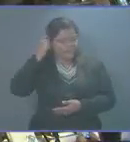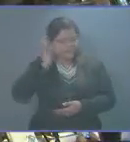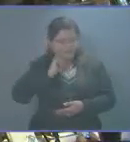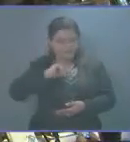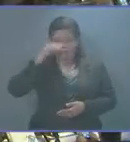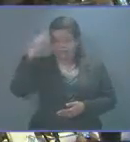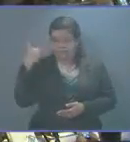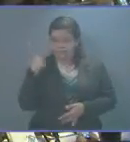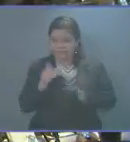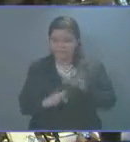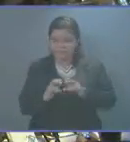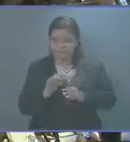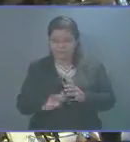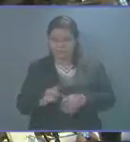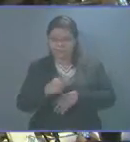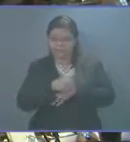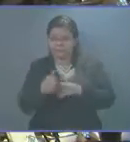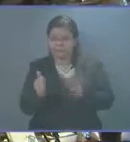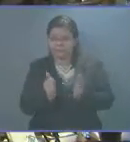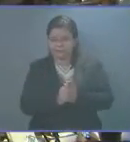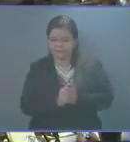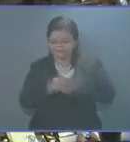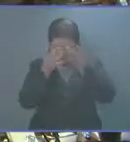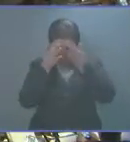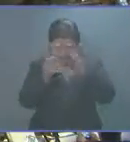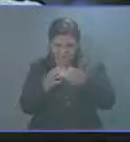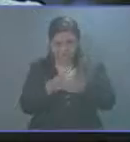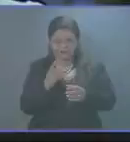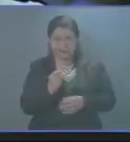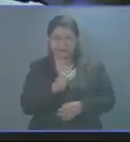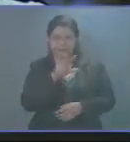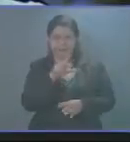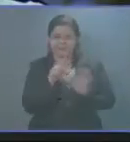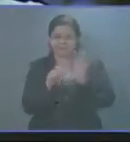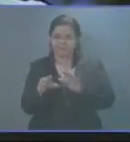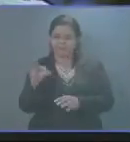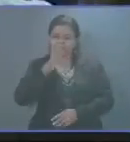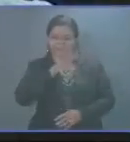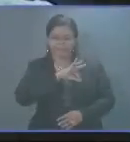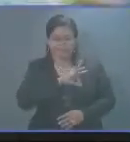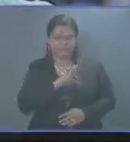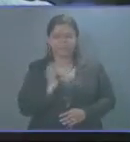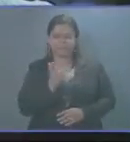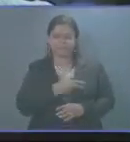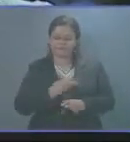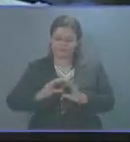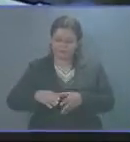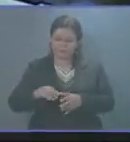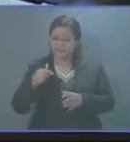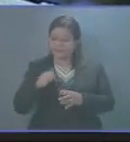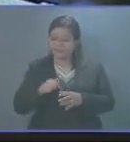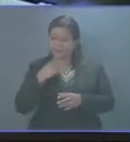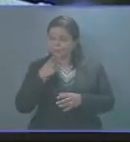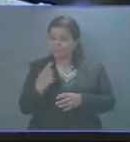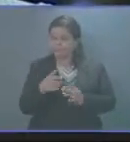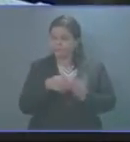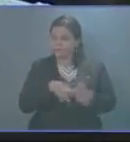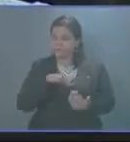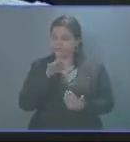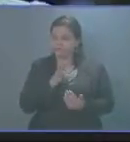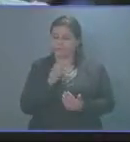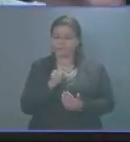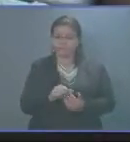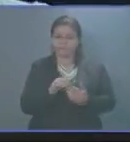secretarios, Asamblea Legislativa presente, dictamen número 36 favorable. La comisión que suscribe se refiere al